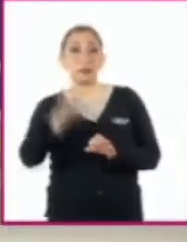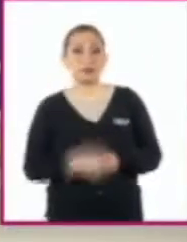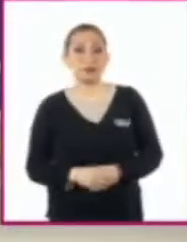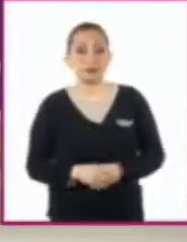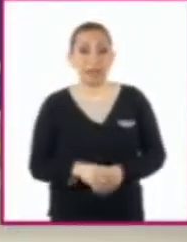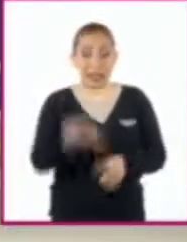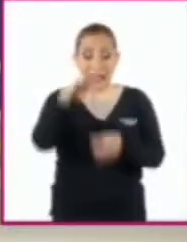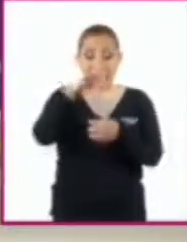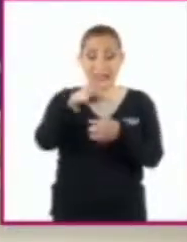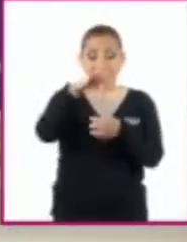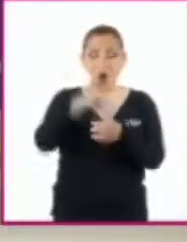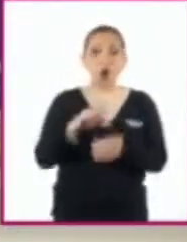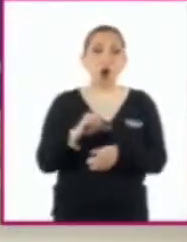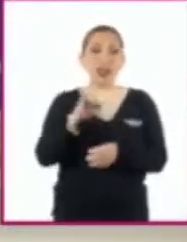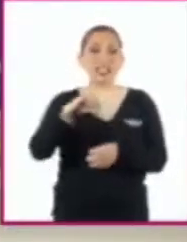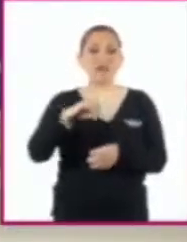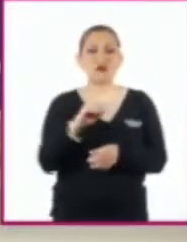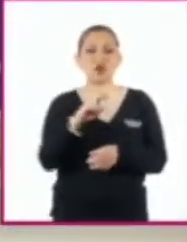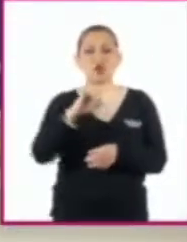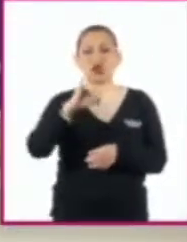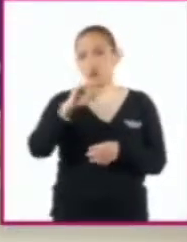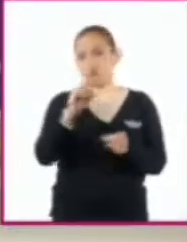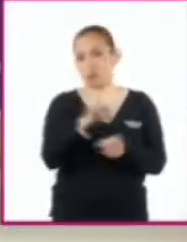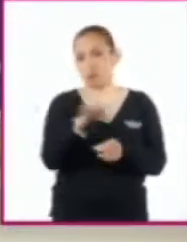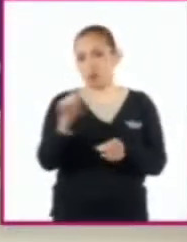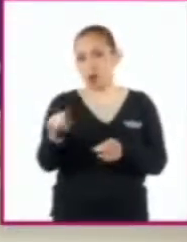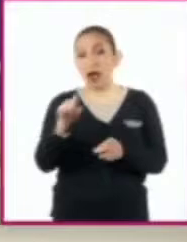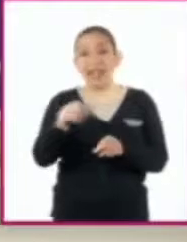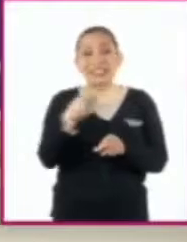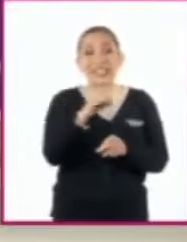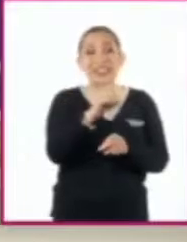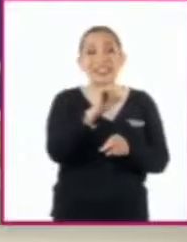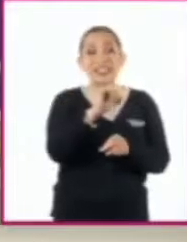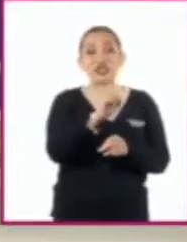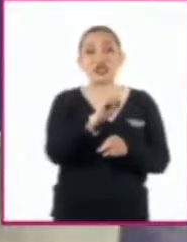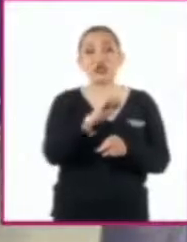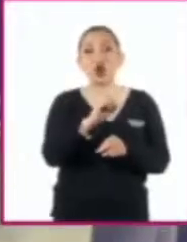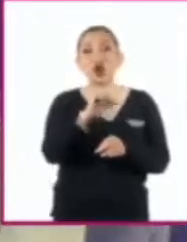El té o las infusiones son disoluciones.